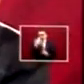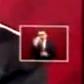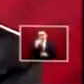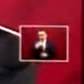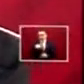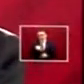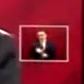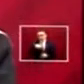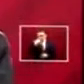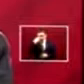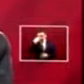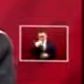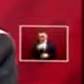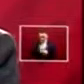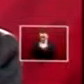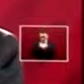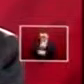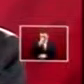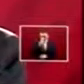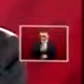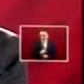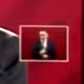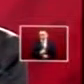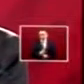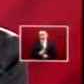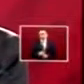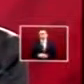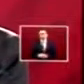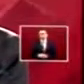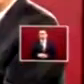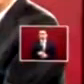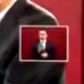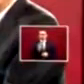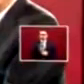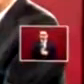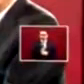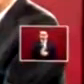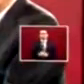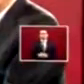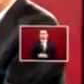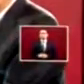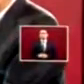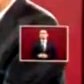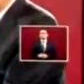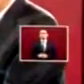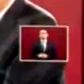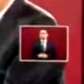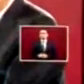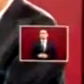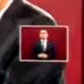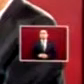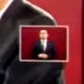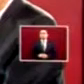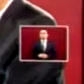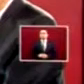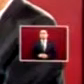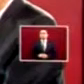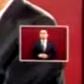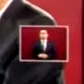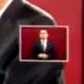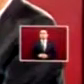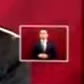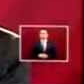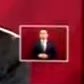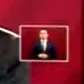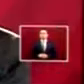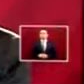negociaciones logren un avance o un acuerdo. Y la razón es que los Estados Unidos ayer, el gobierno estadounidense le